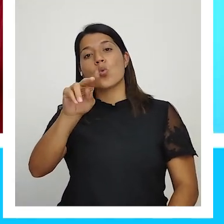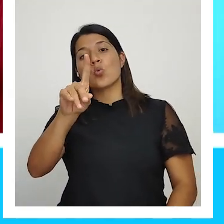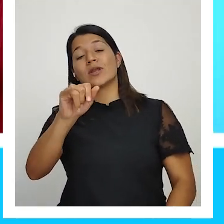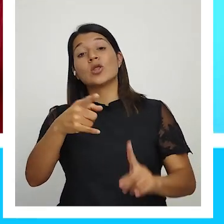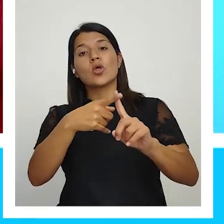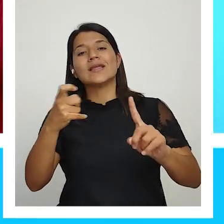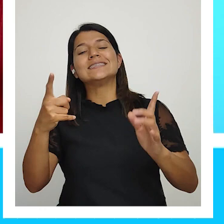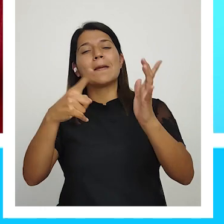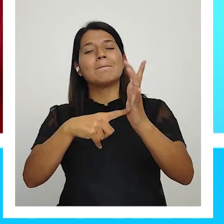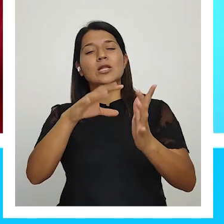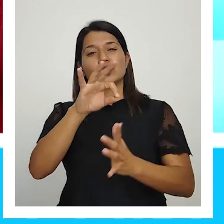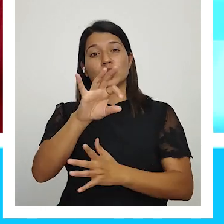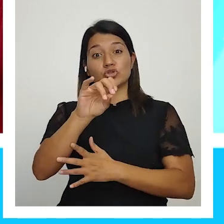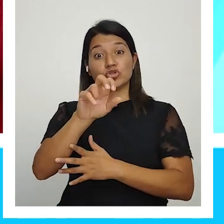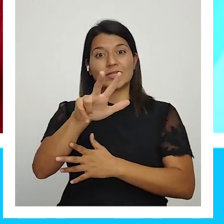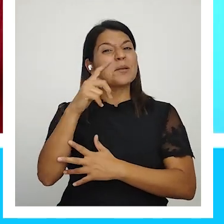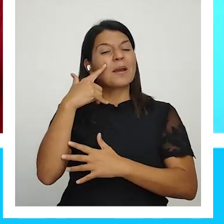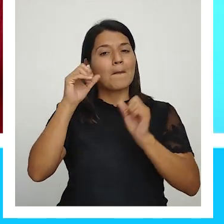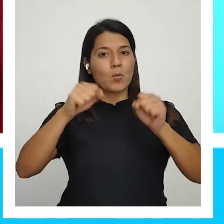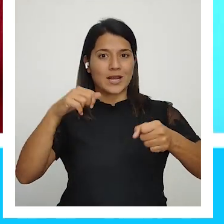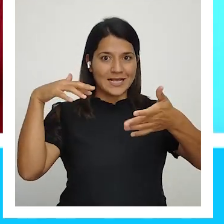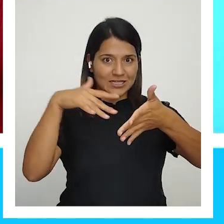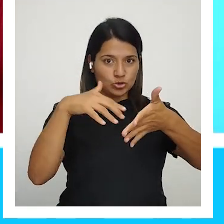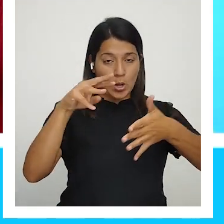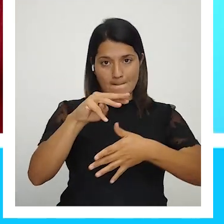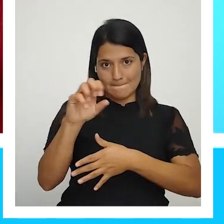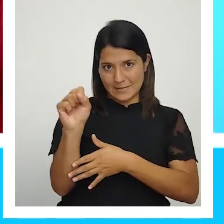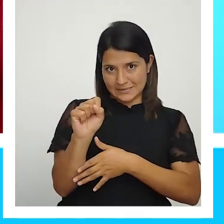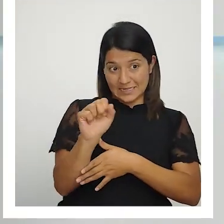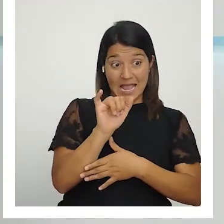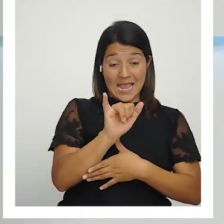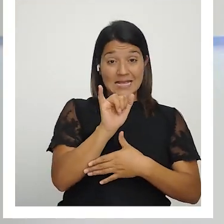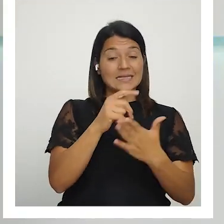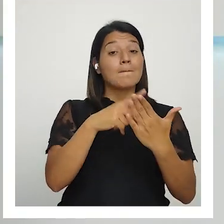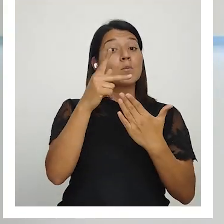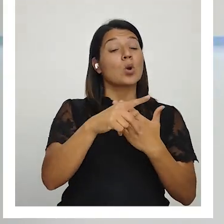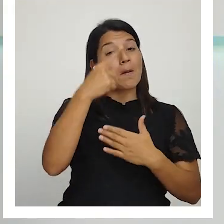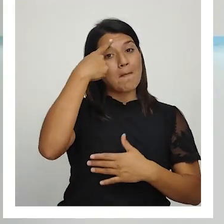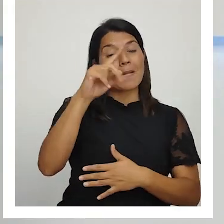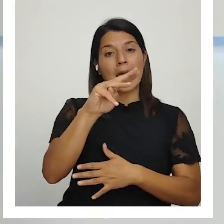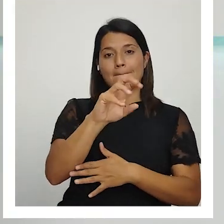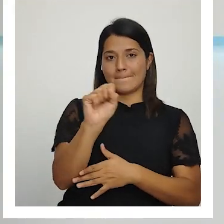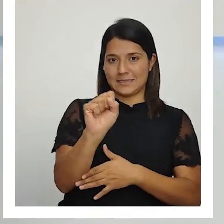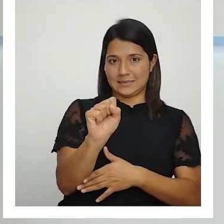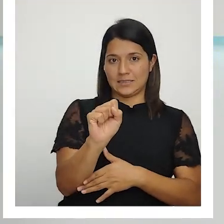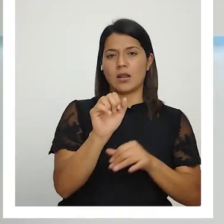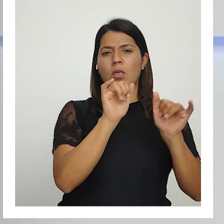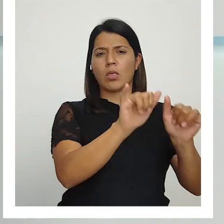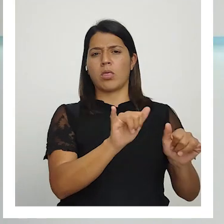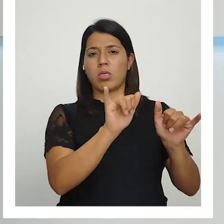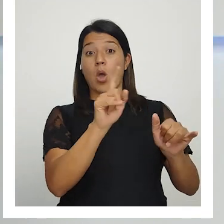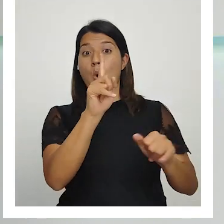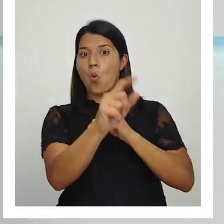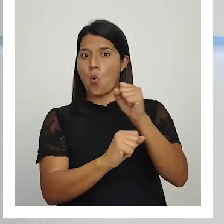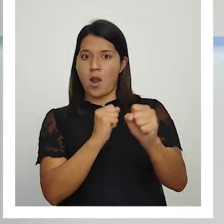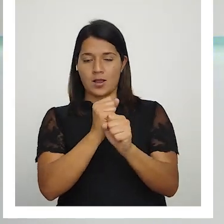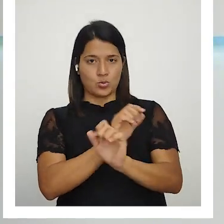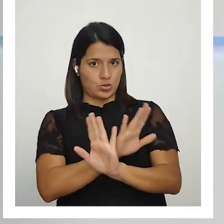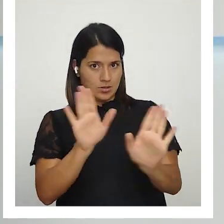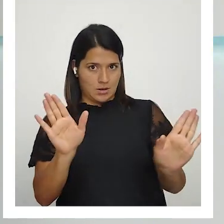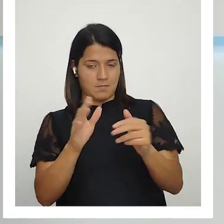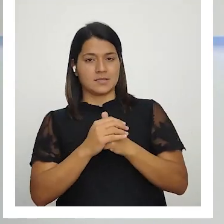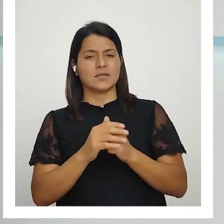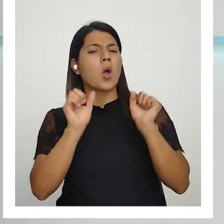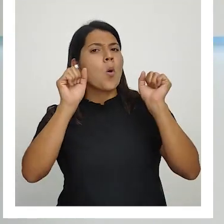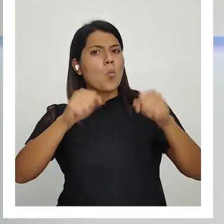sus estudios de maestría. El programa en sí es para maestrías de 1 año de duración únicamente. Pueden aplicar